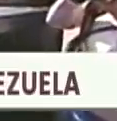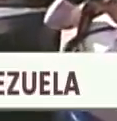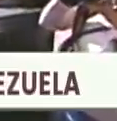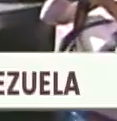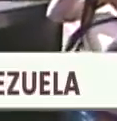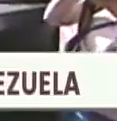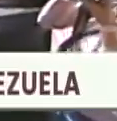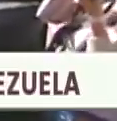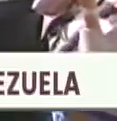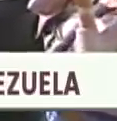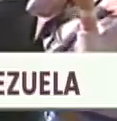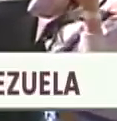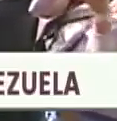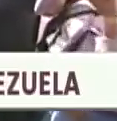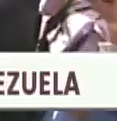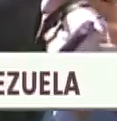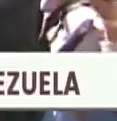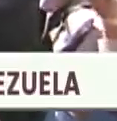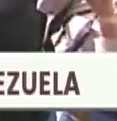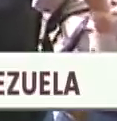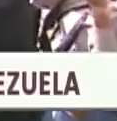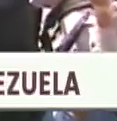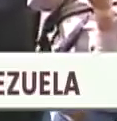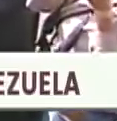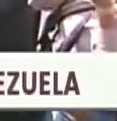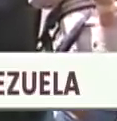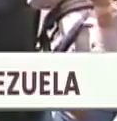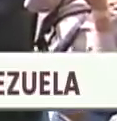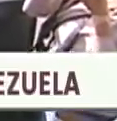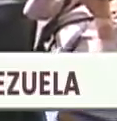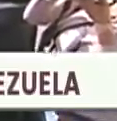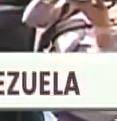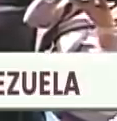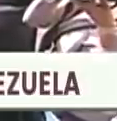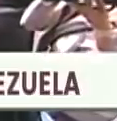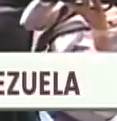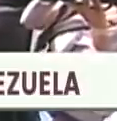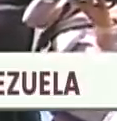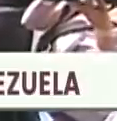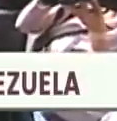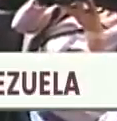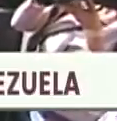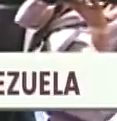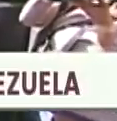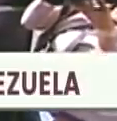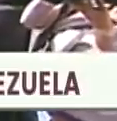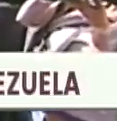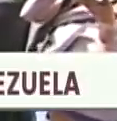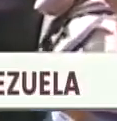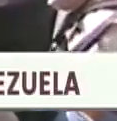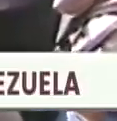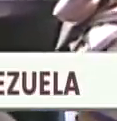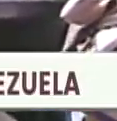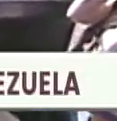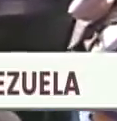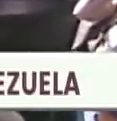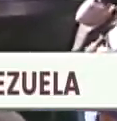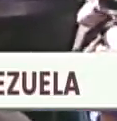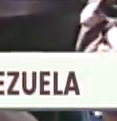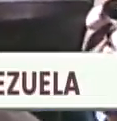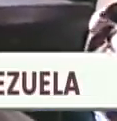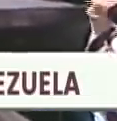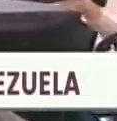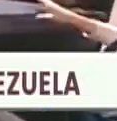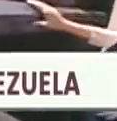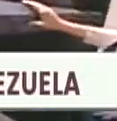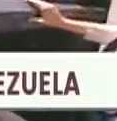que el presidente Nicolás Maduro se ha formado con un liderazgo sólido, revolucionario y con el referente ideológico del bolivarianismo que se